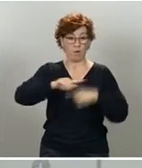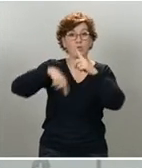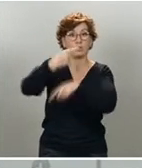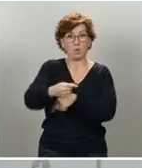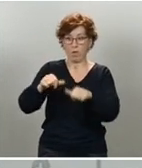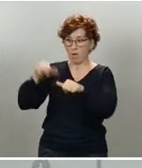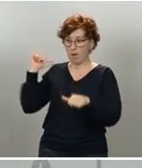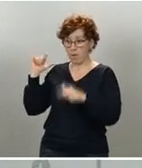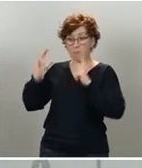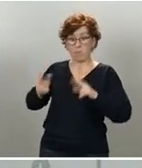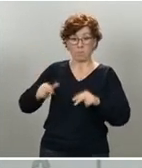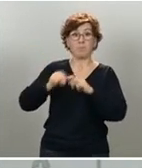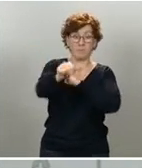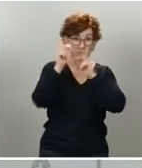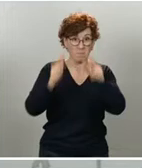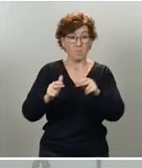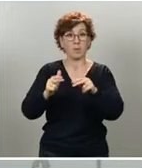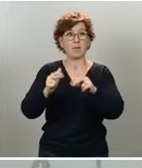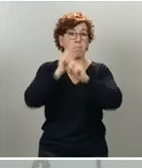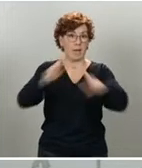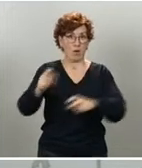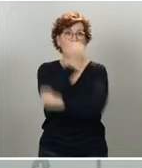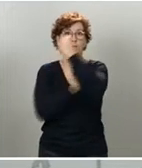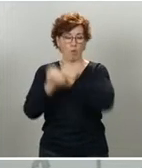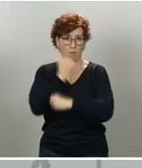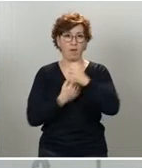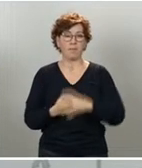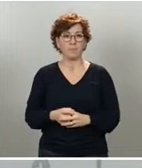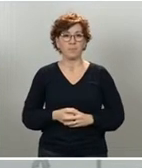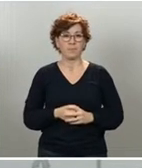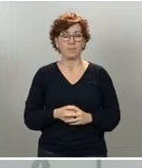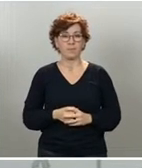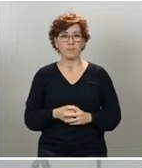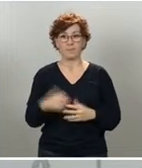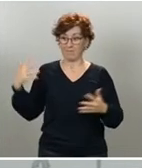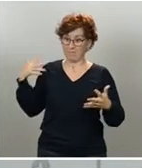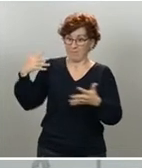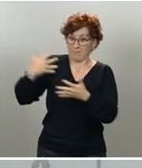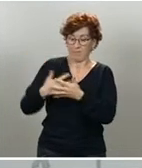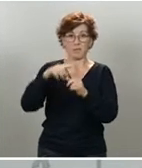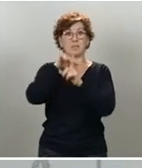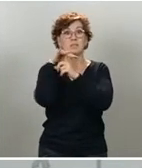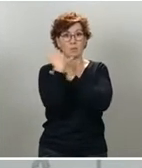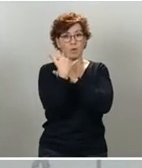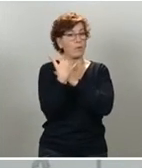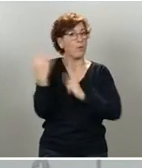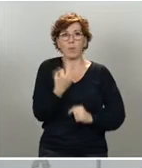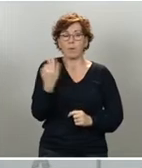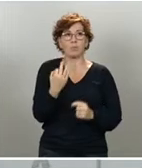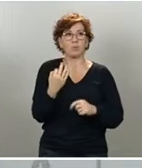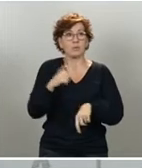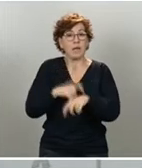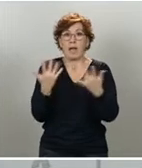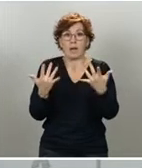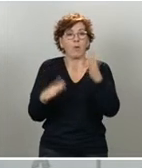para nuestra economía. Venimos, como saben ustedes, de una situación en la que teníamos que decidir con apremio para defender al